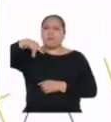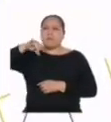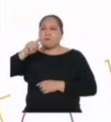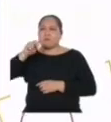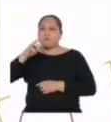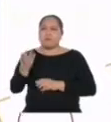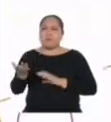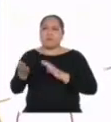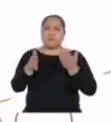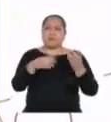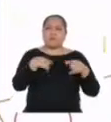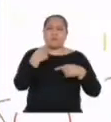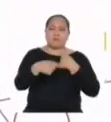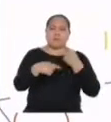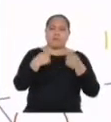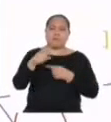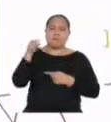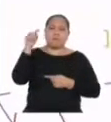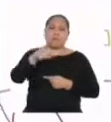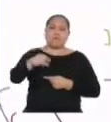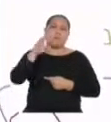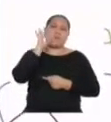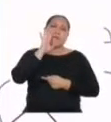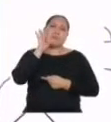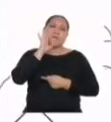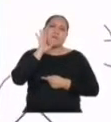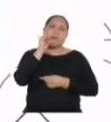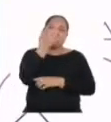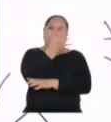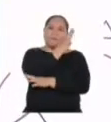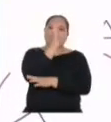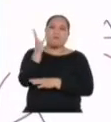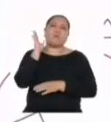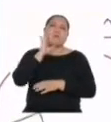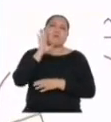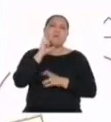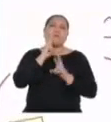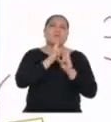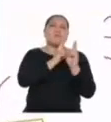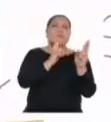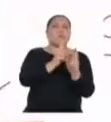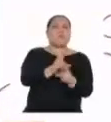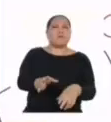nutrias mueren todos los días a causa de la contaminación de bosques y ríos.